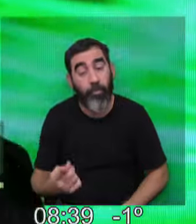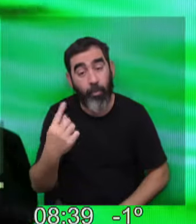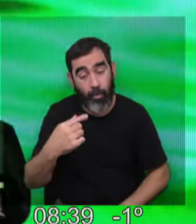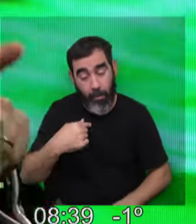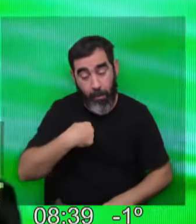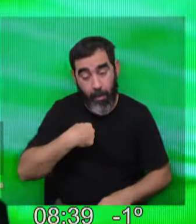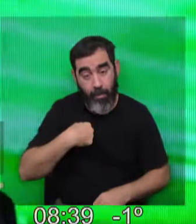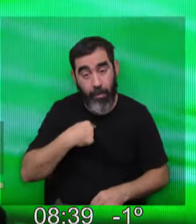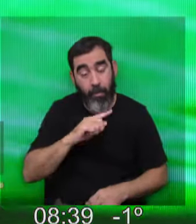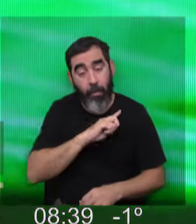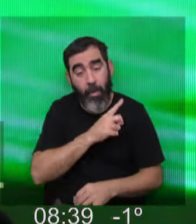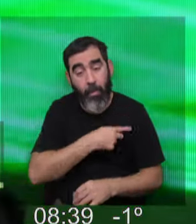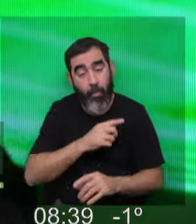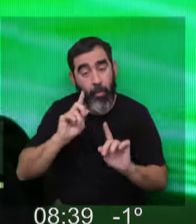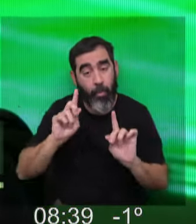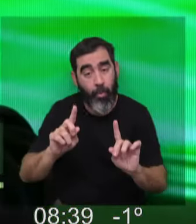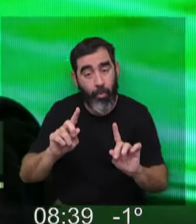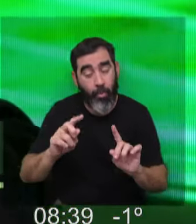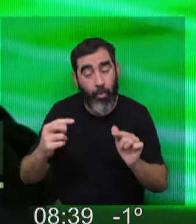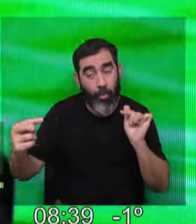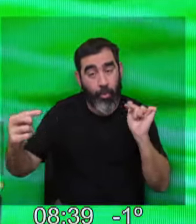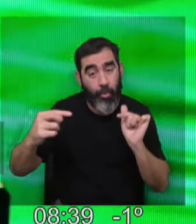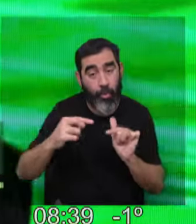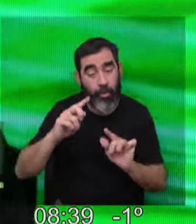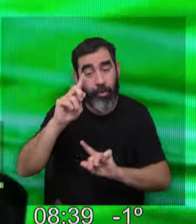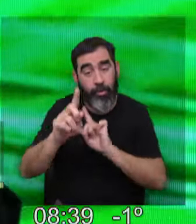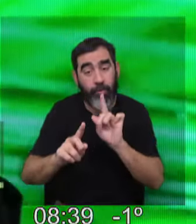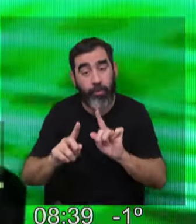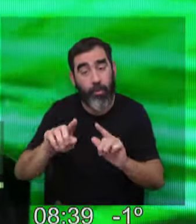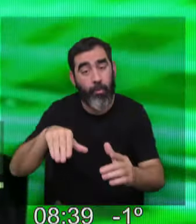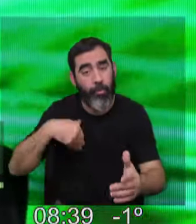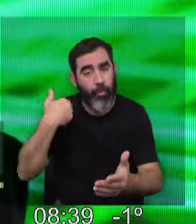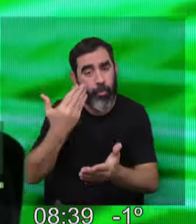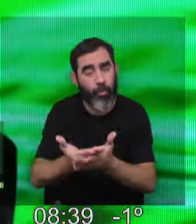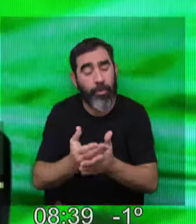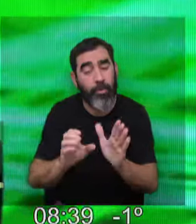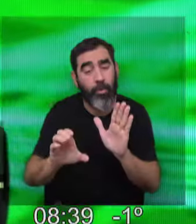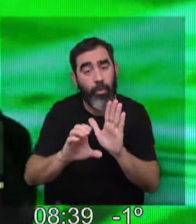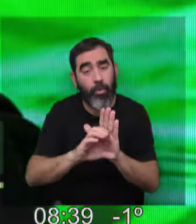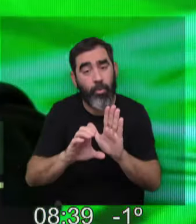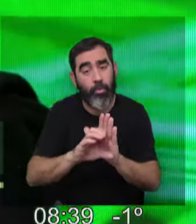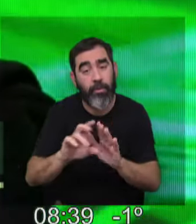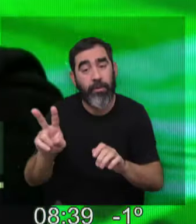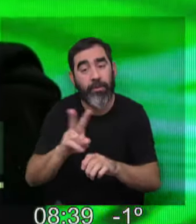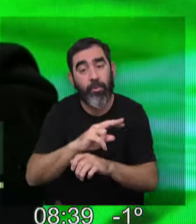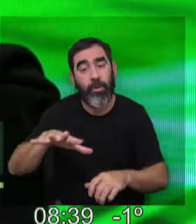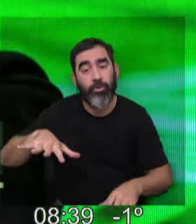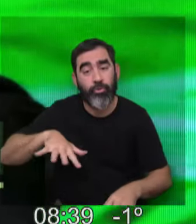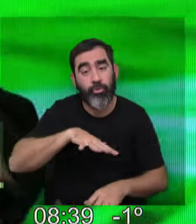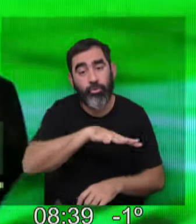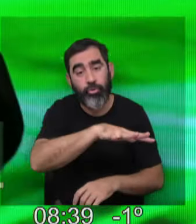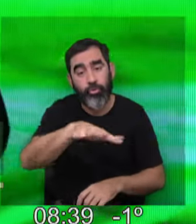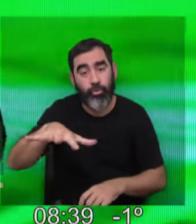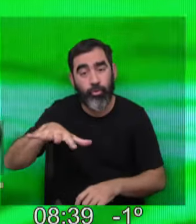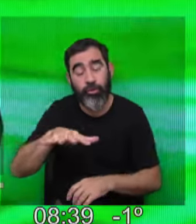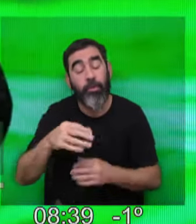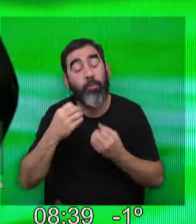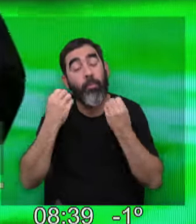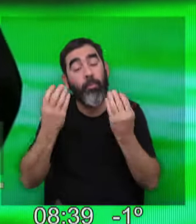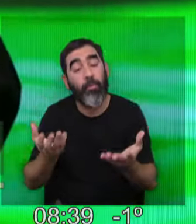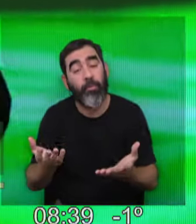mí más poderosas en contra de la propuesta constitucional sobre seguridad social.